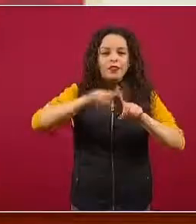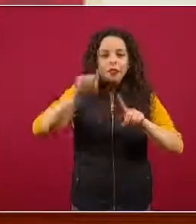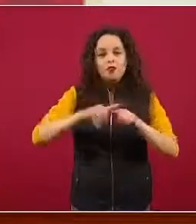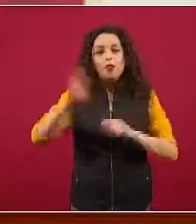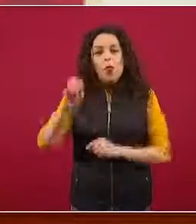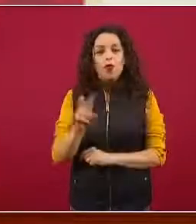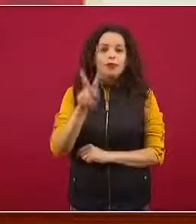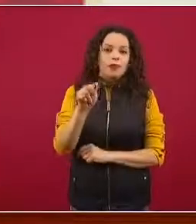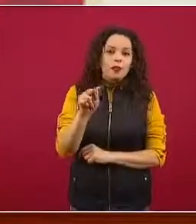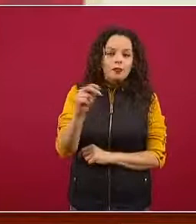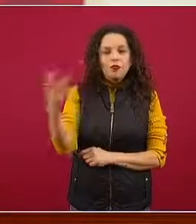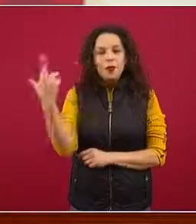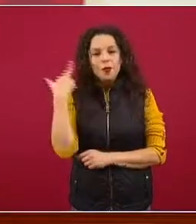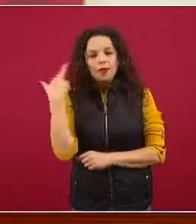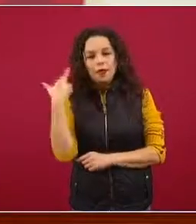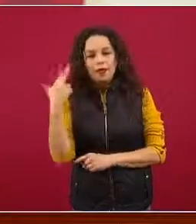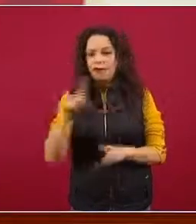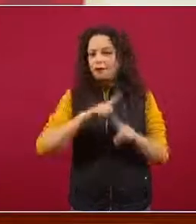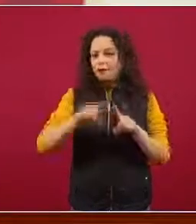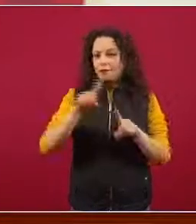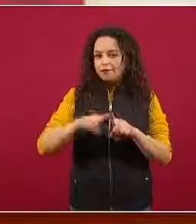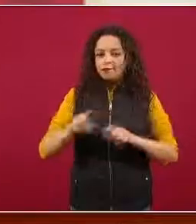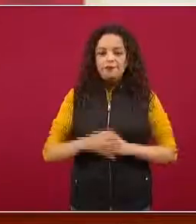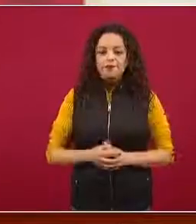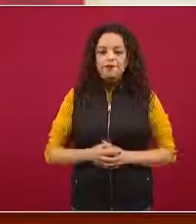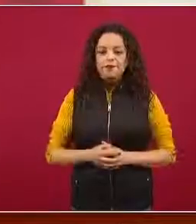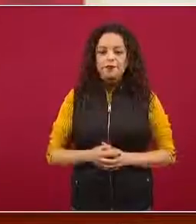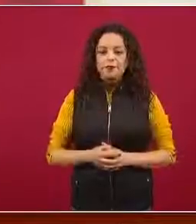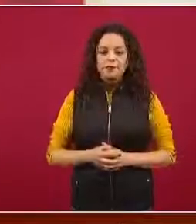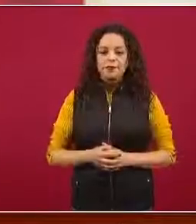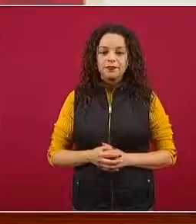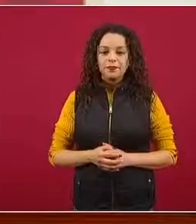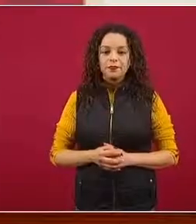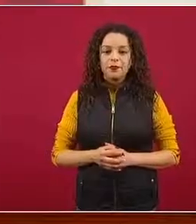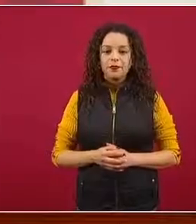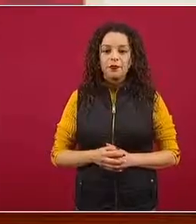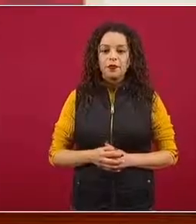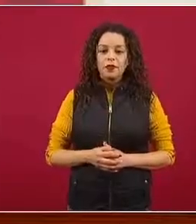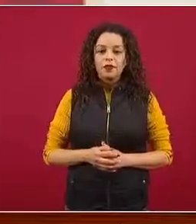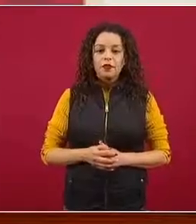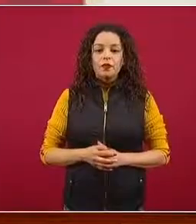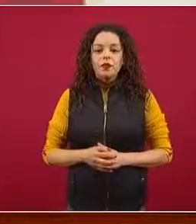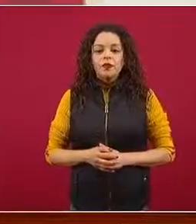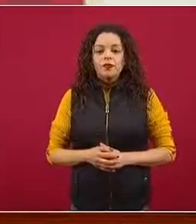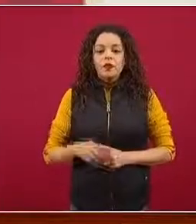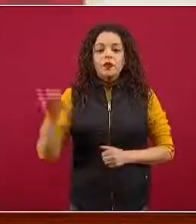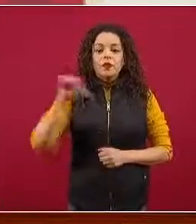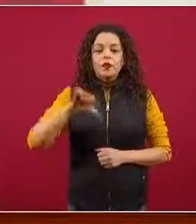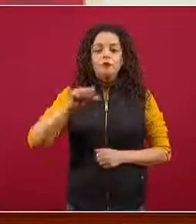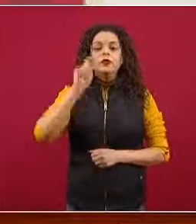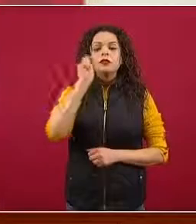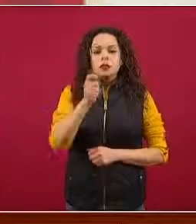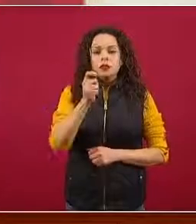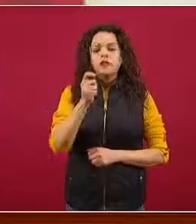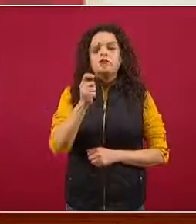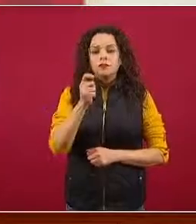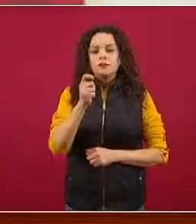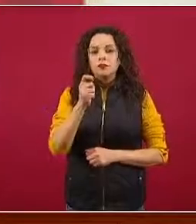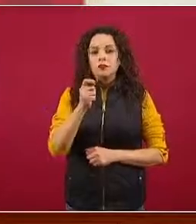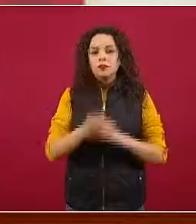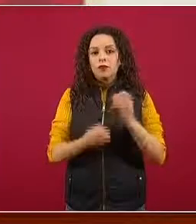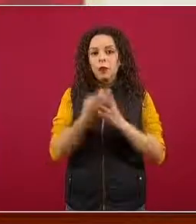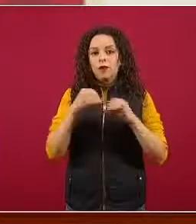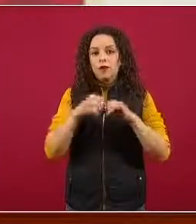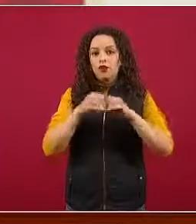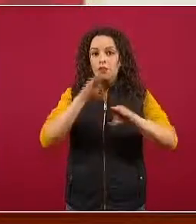televisión, radio o internet. Hoy vamos a tener una actualización del panorama epidemiológico